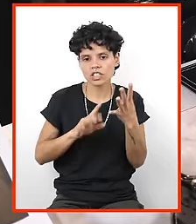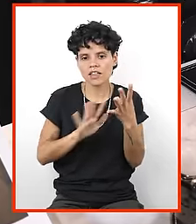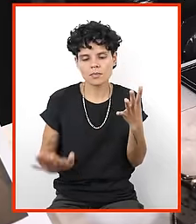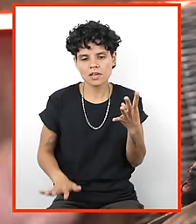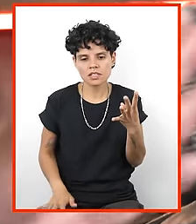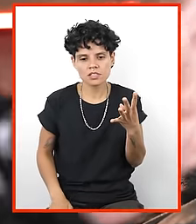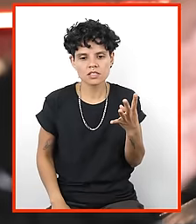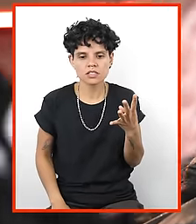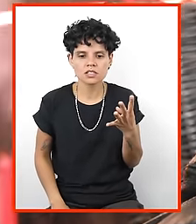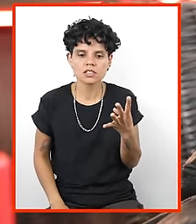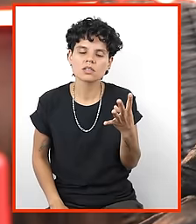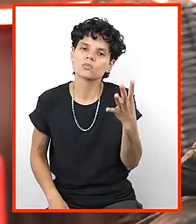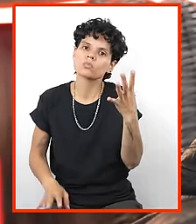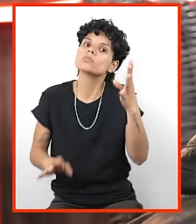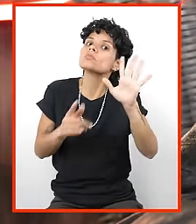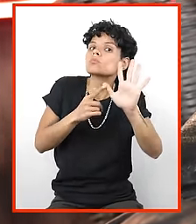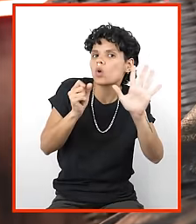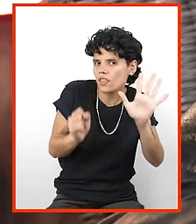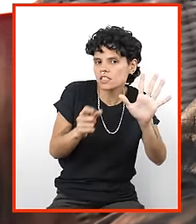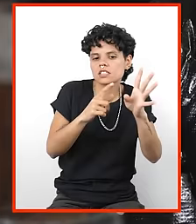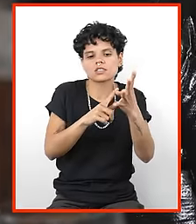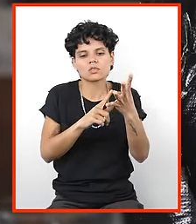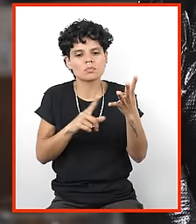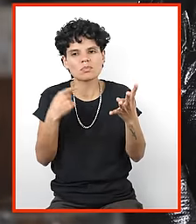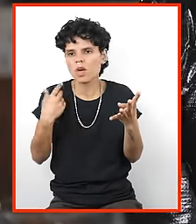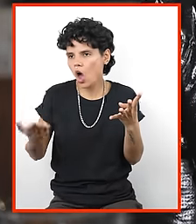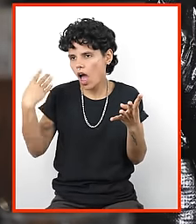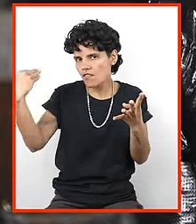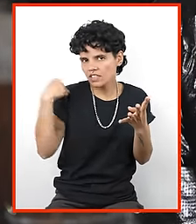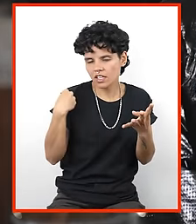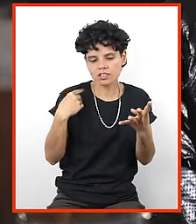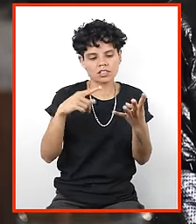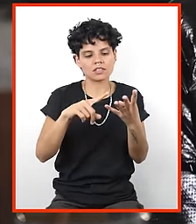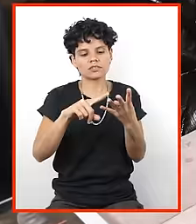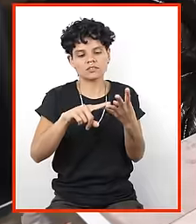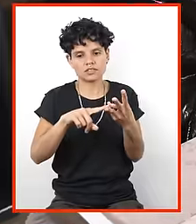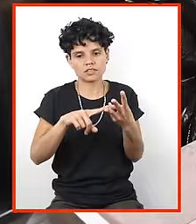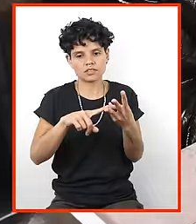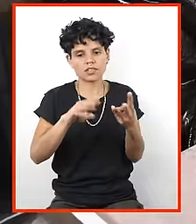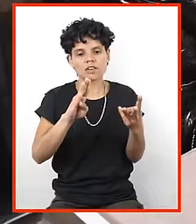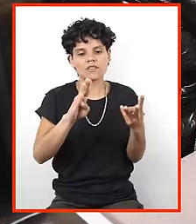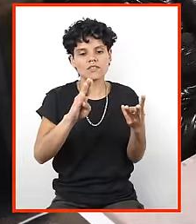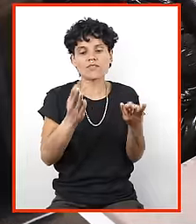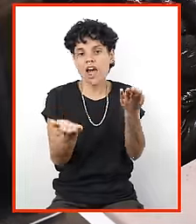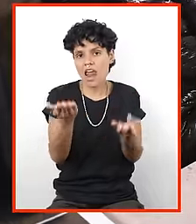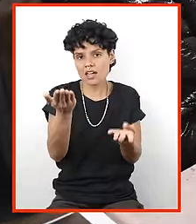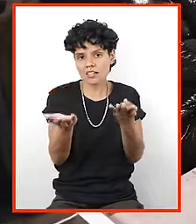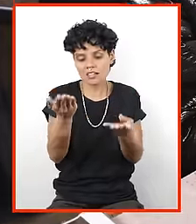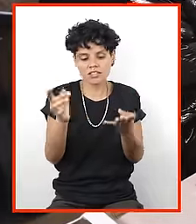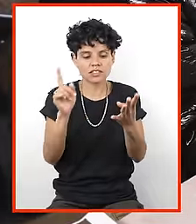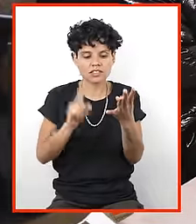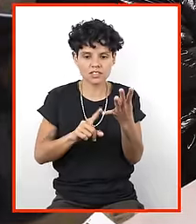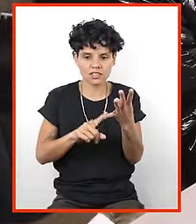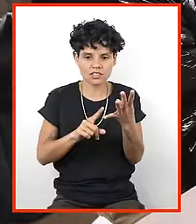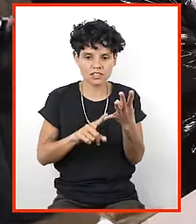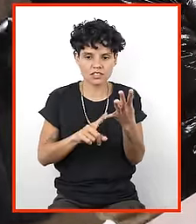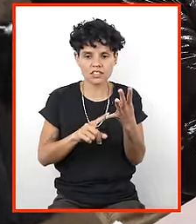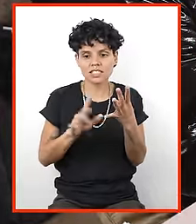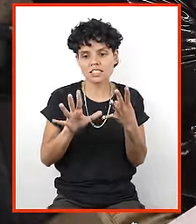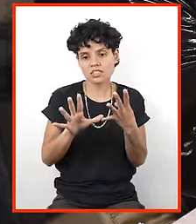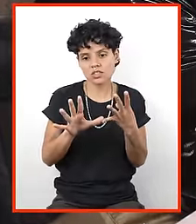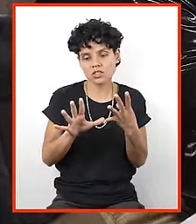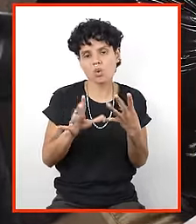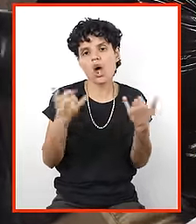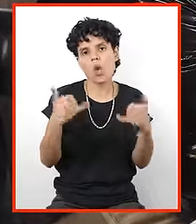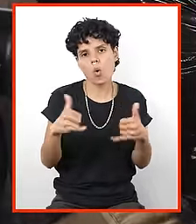4. Sí. Pueden ser 5. Te dejo 5. Balance. Y acá vamos a poner 5